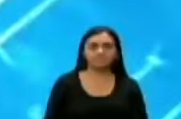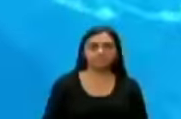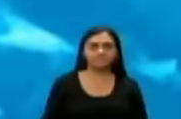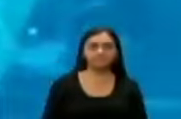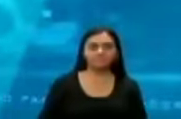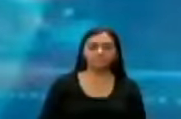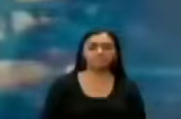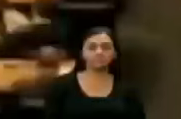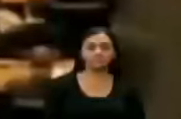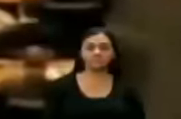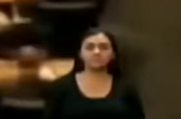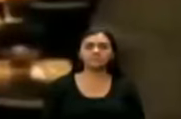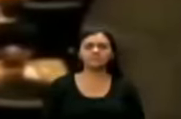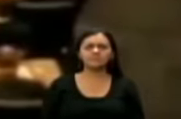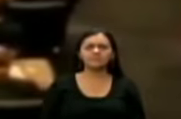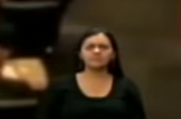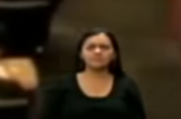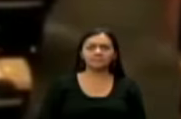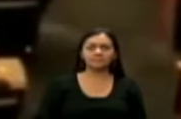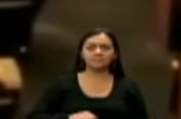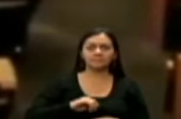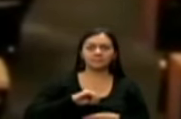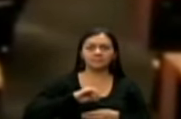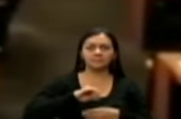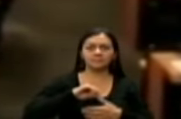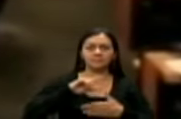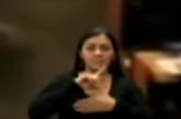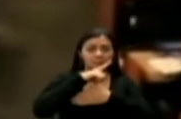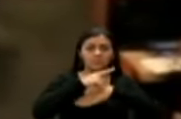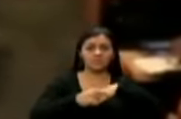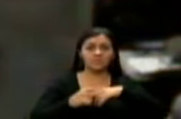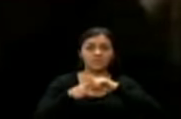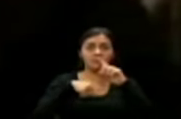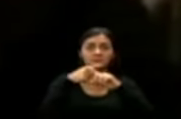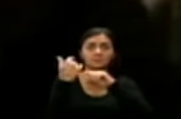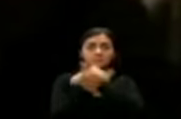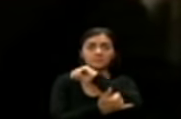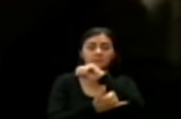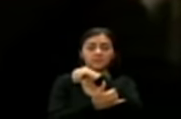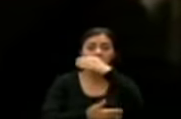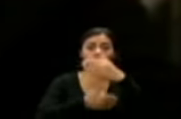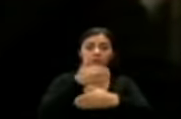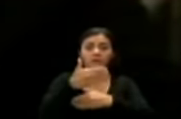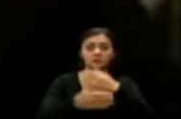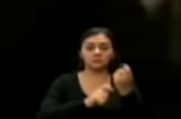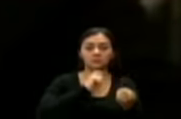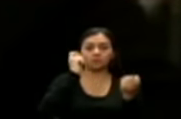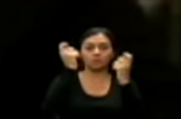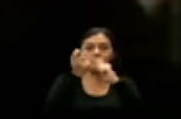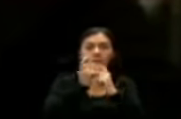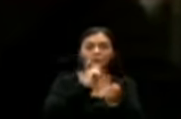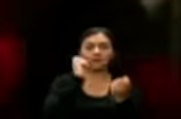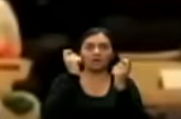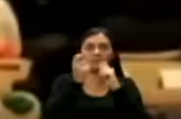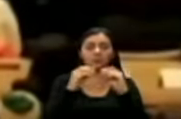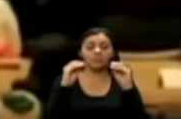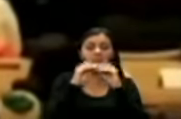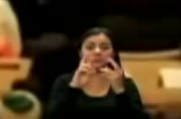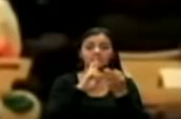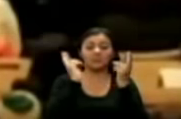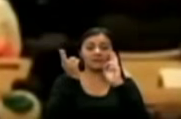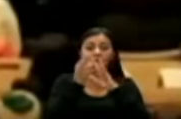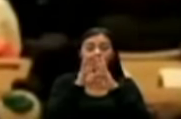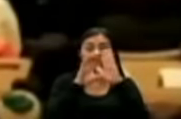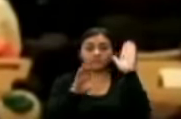América Latina y en particular los países con gobiernos progresistas están viviendo periodos de cambio. Mediante reformas